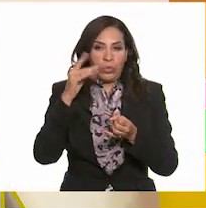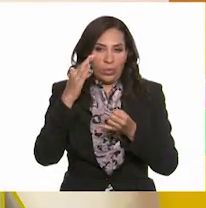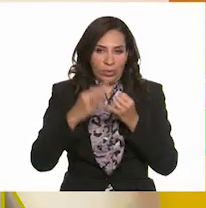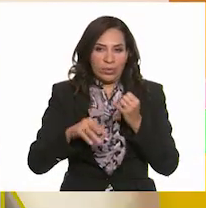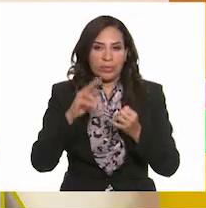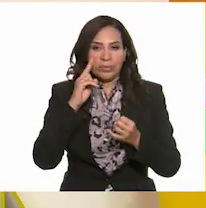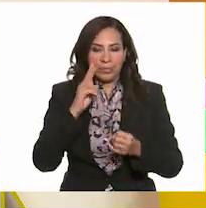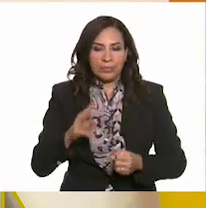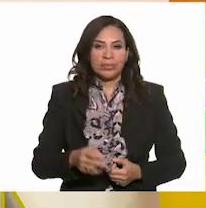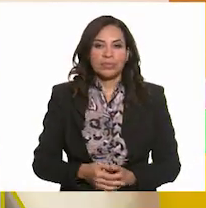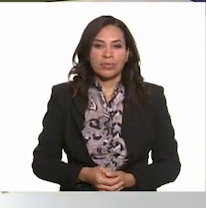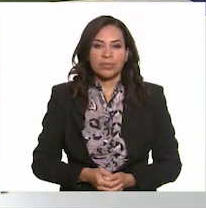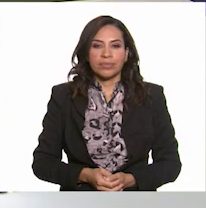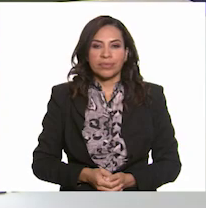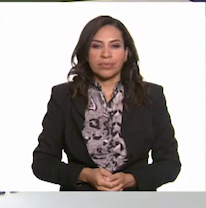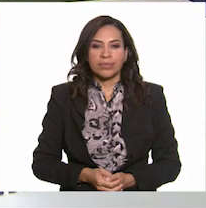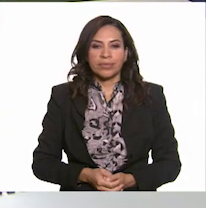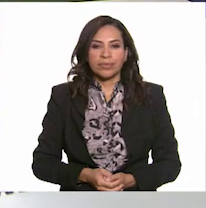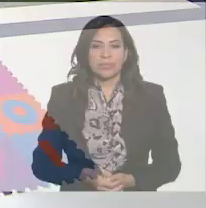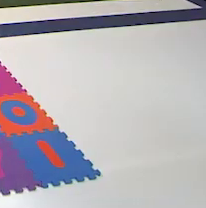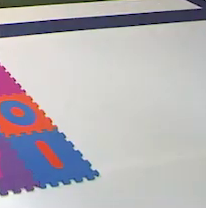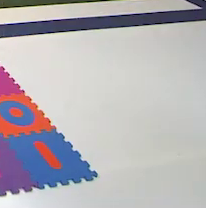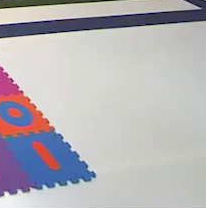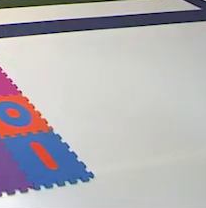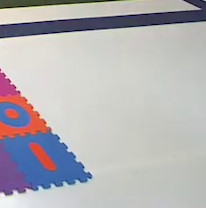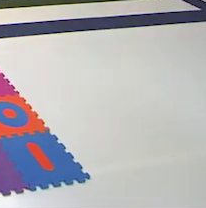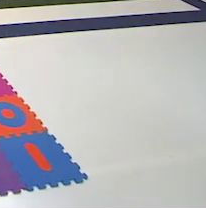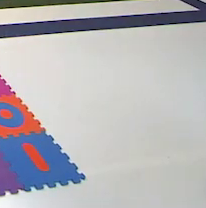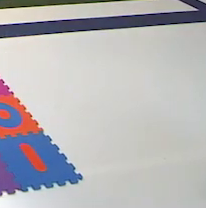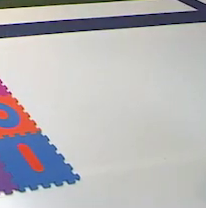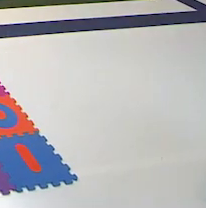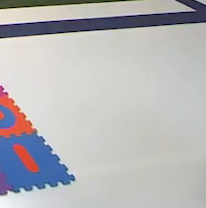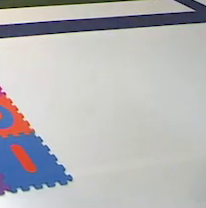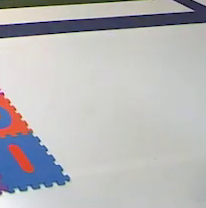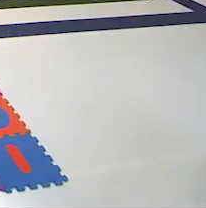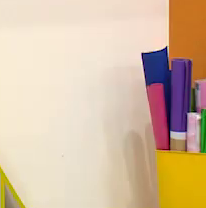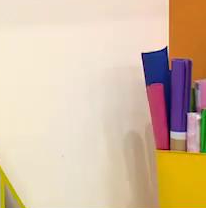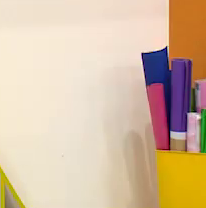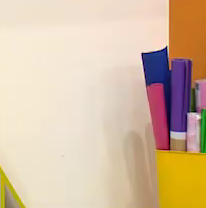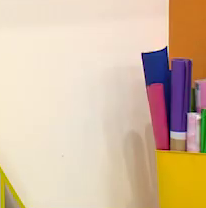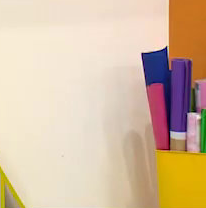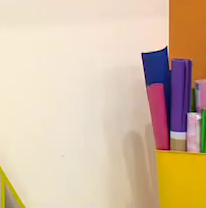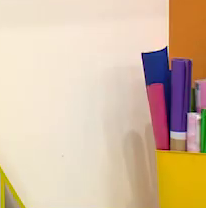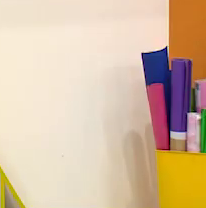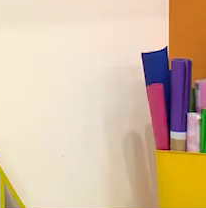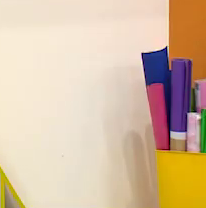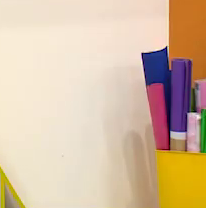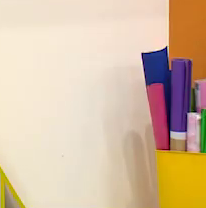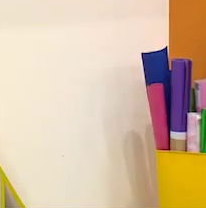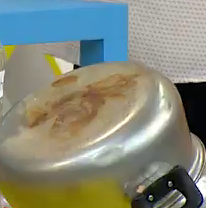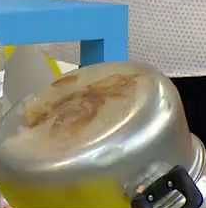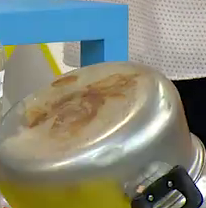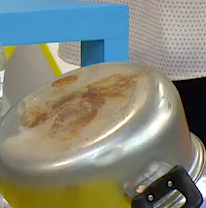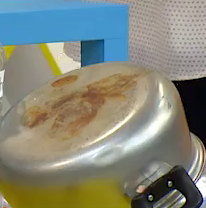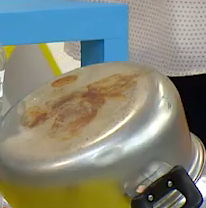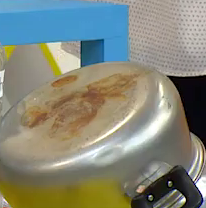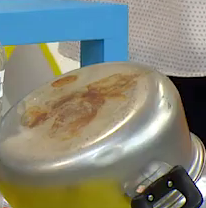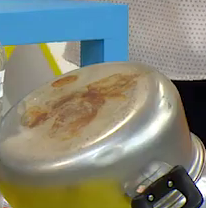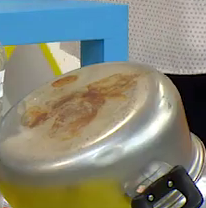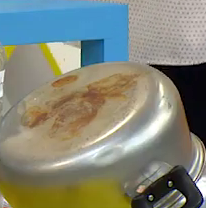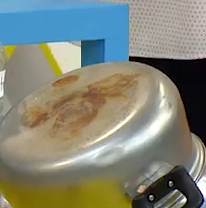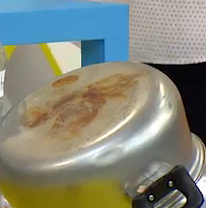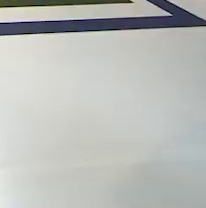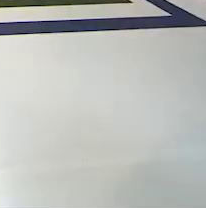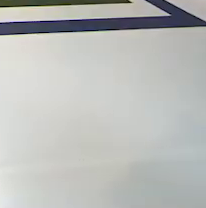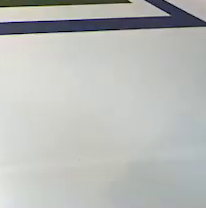ya. A ver. Palmas, palmas, palmas, un, dos, tres, palmas, paso. Otra vez. Palmas, palmas, un, dos, tres, palmas, paso. Otra vez, una